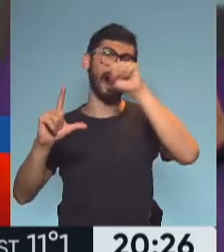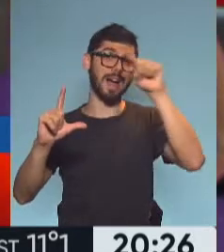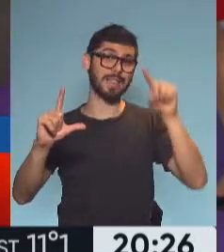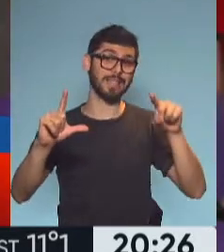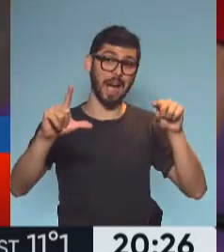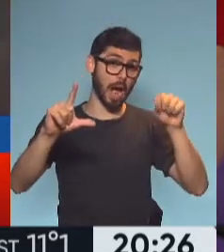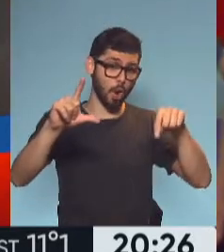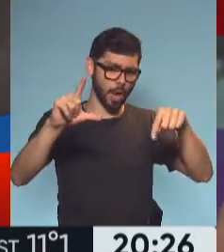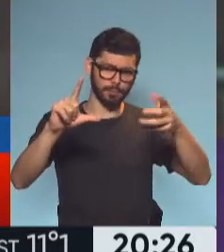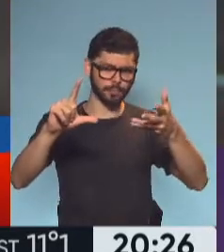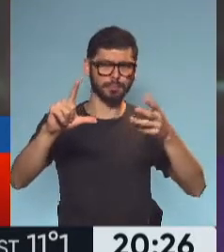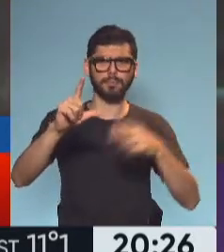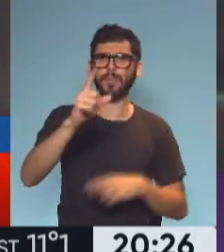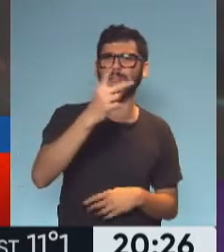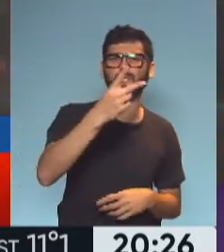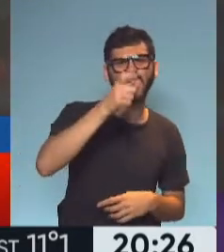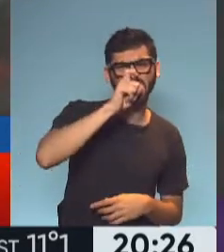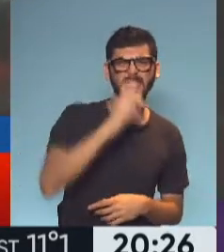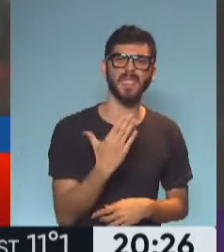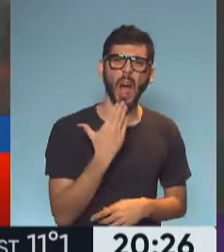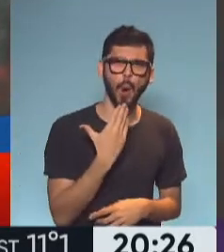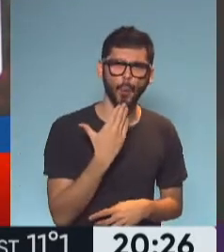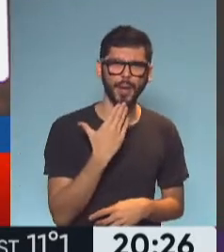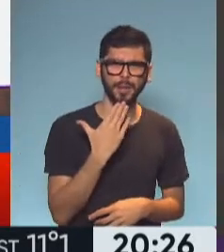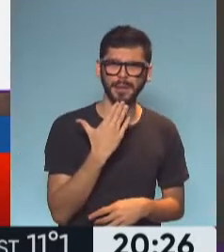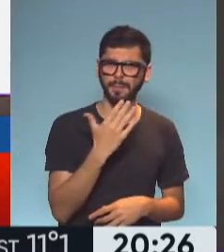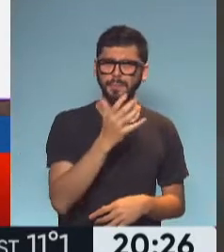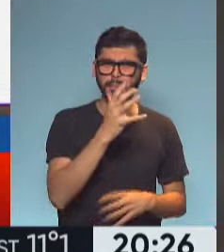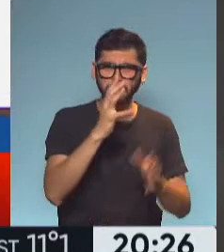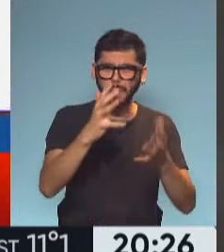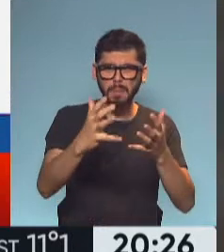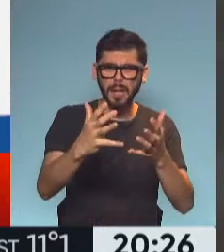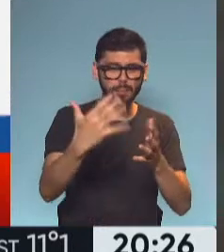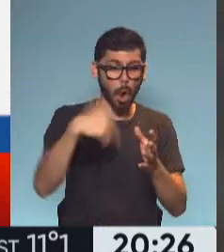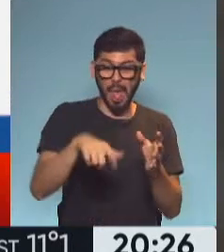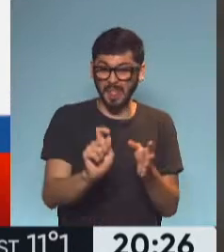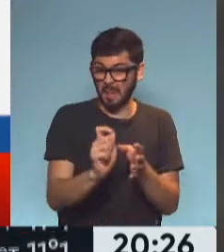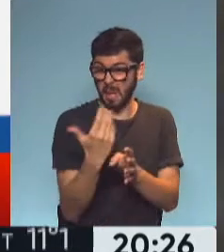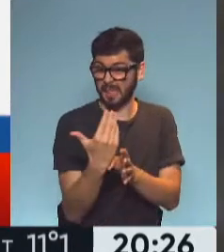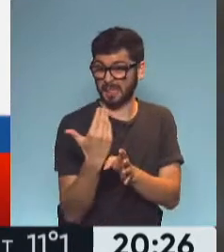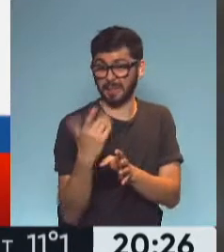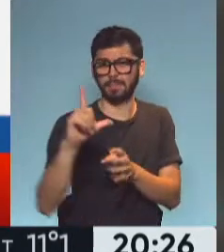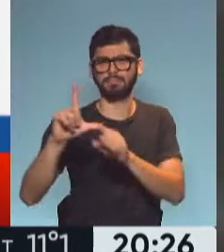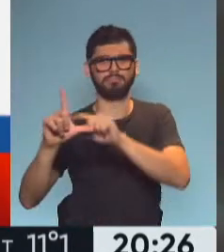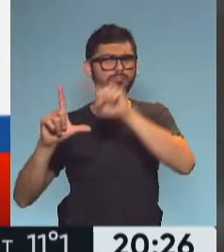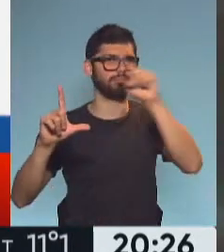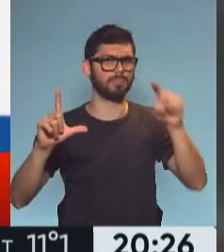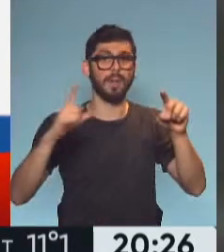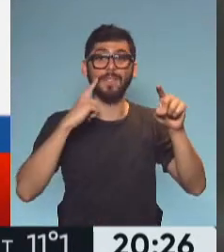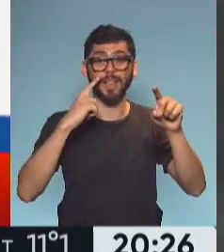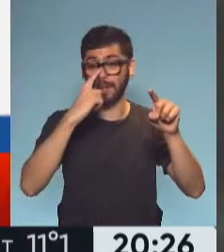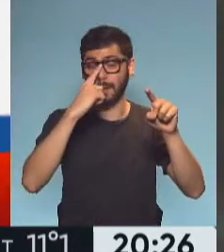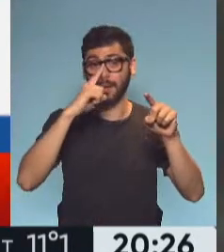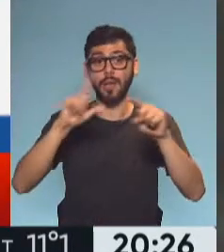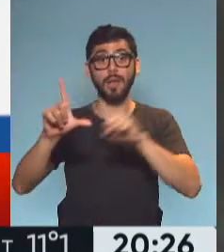hasta el 27 de abril. Este es, creo que hasta principio de este mes. Hace poquito nada más. Fíjese cómo venían